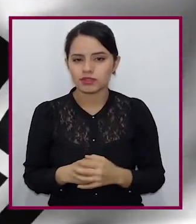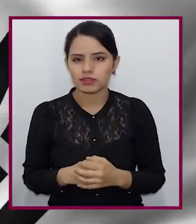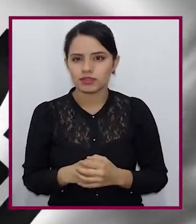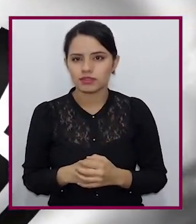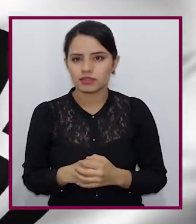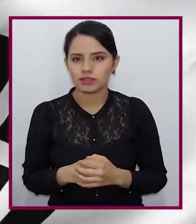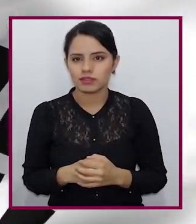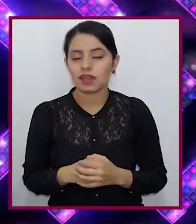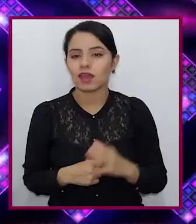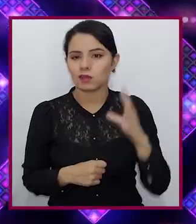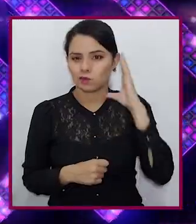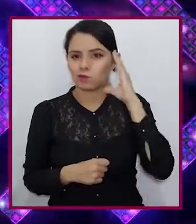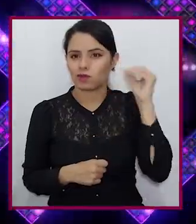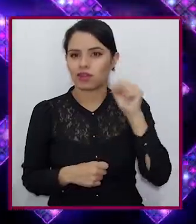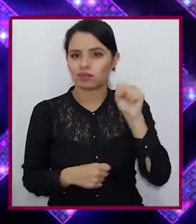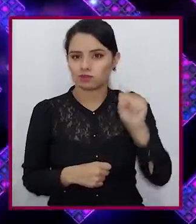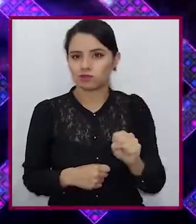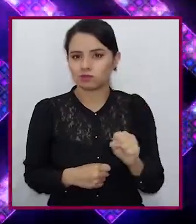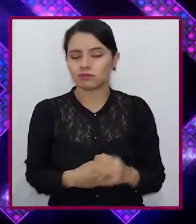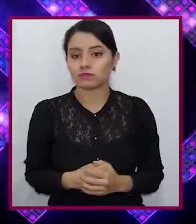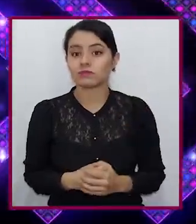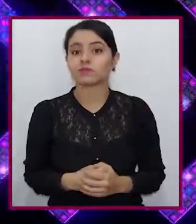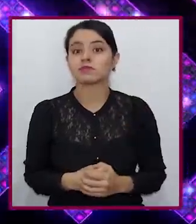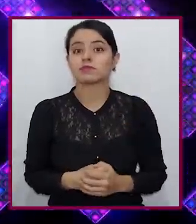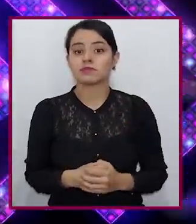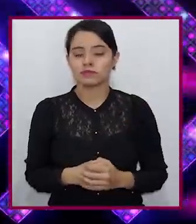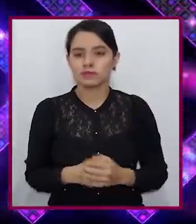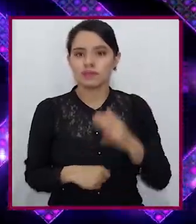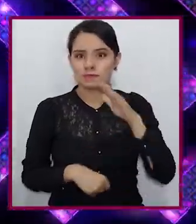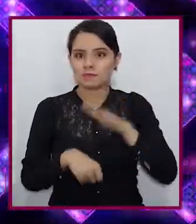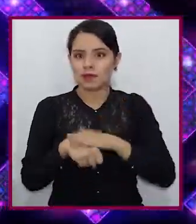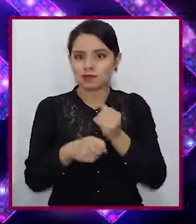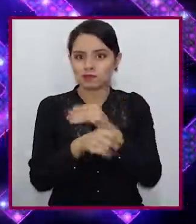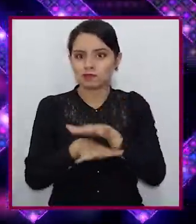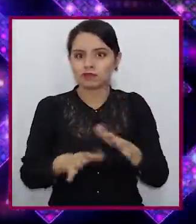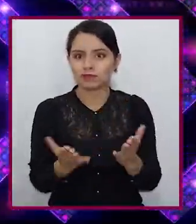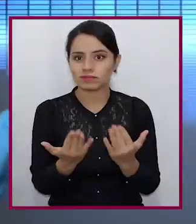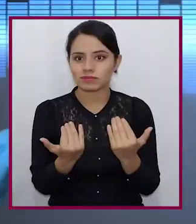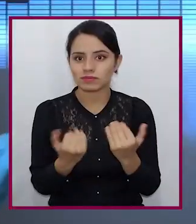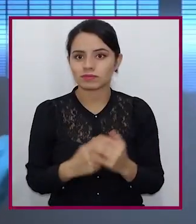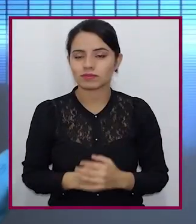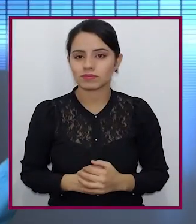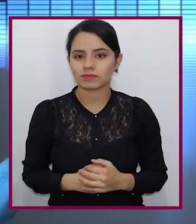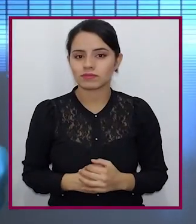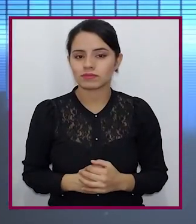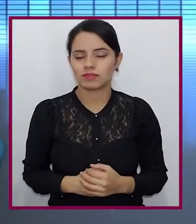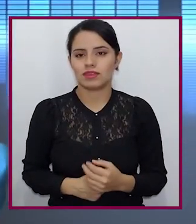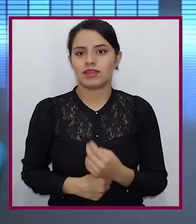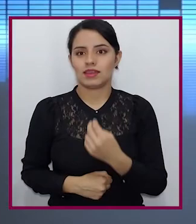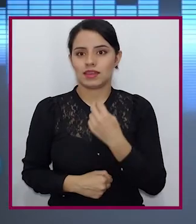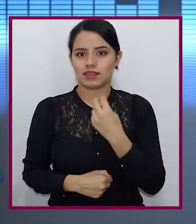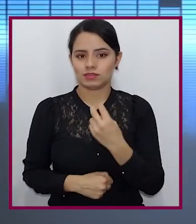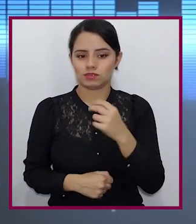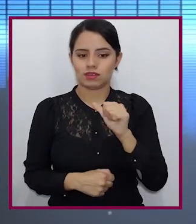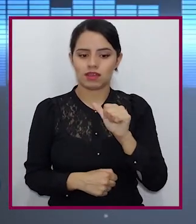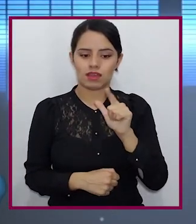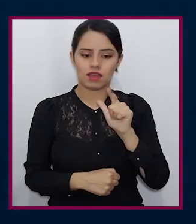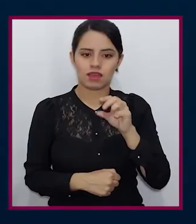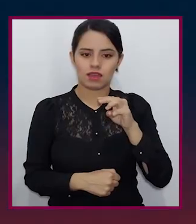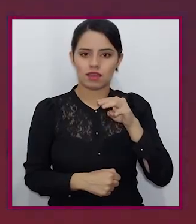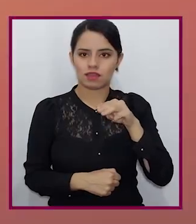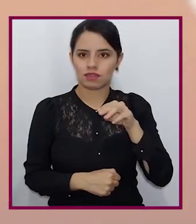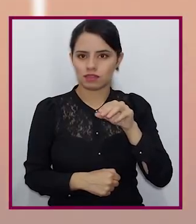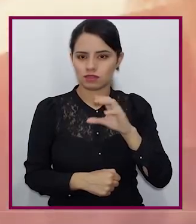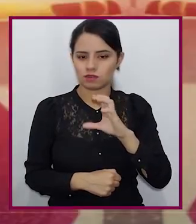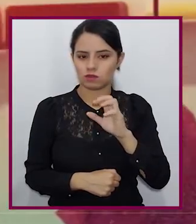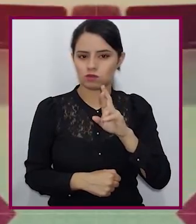es Corea del Sur. ¡Órale! Regálanos más info sobre los podcasts. Este es Adam Curry,